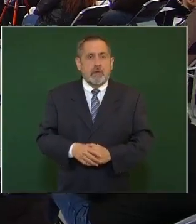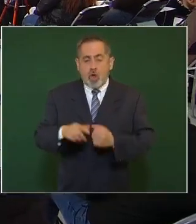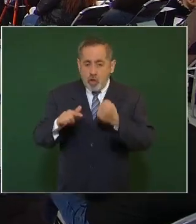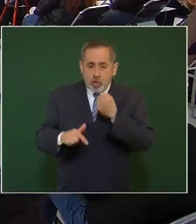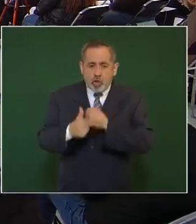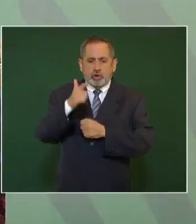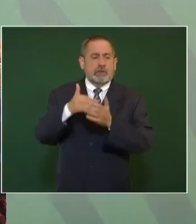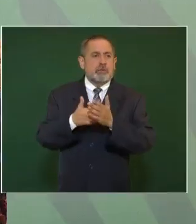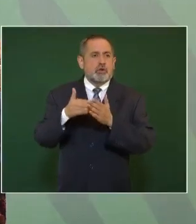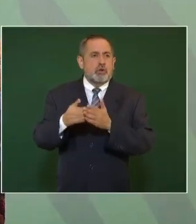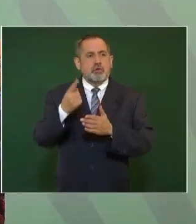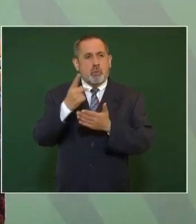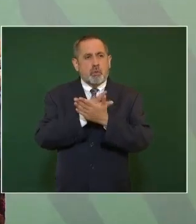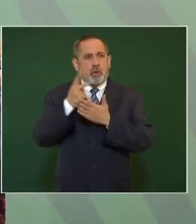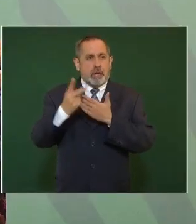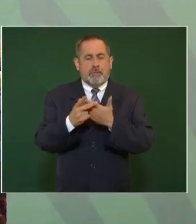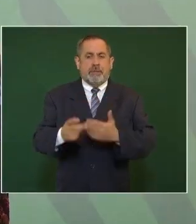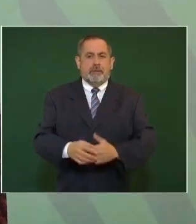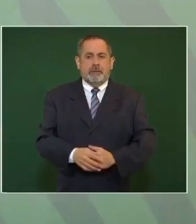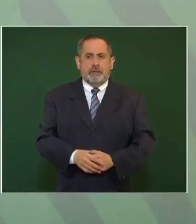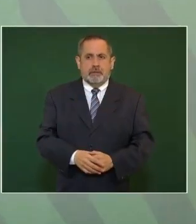12 millones.